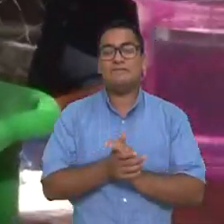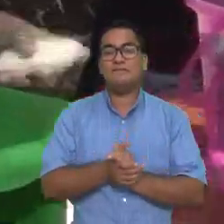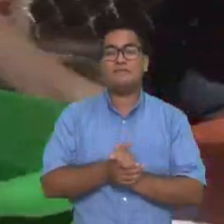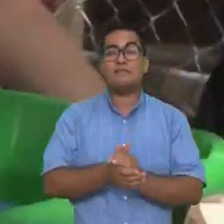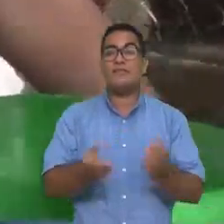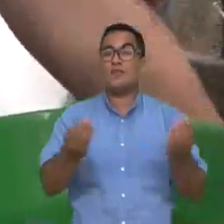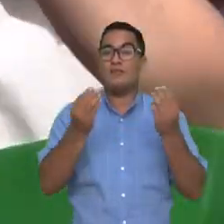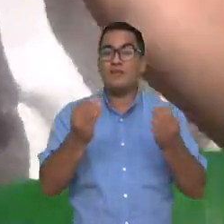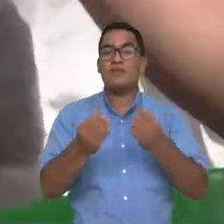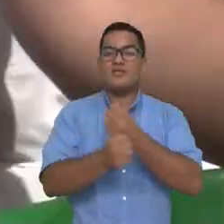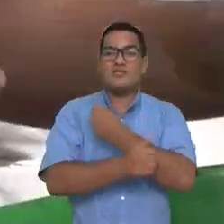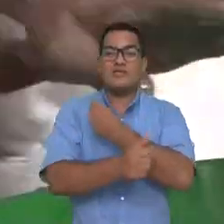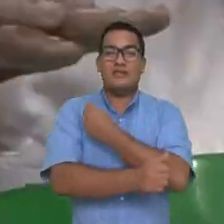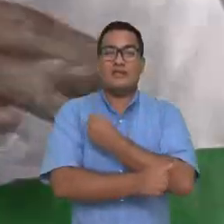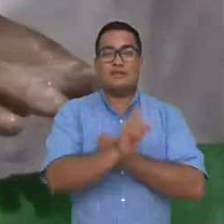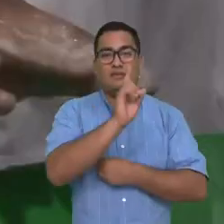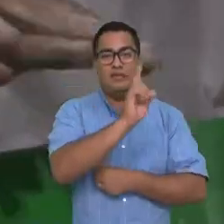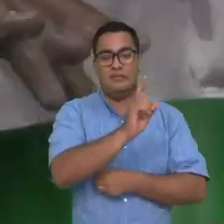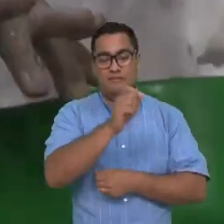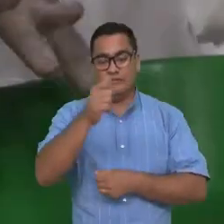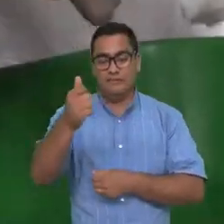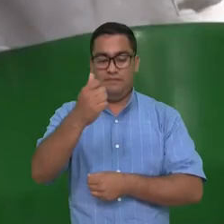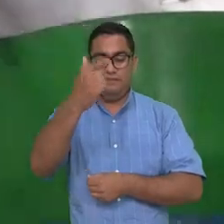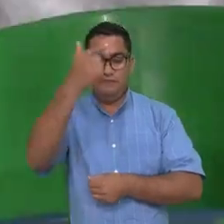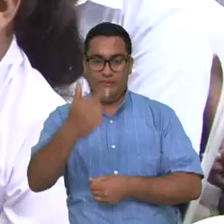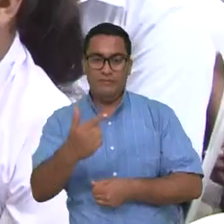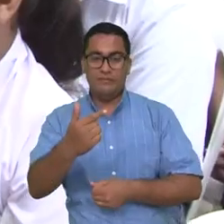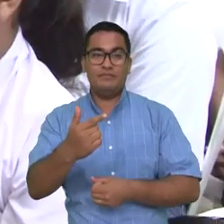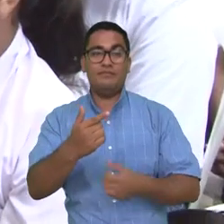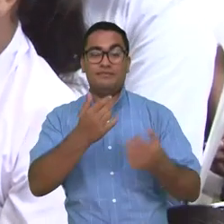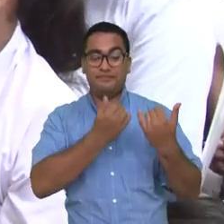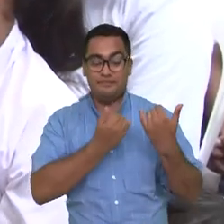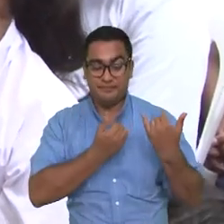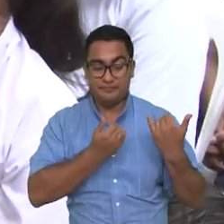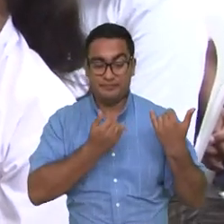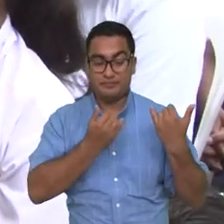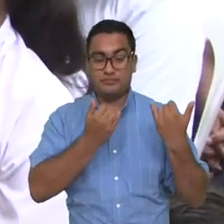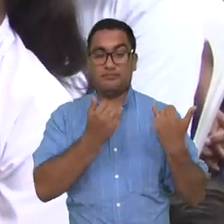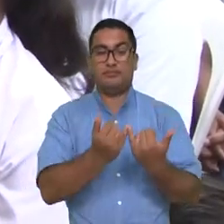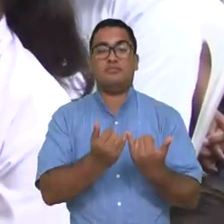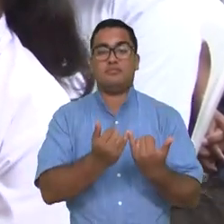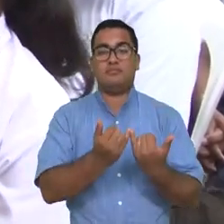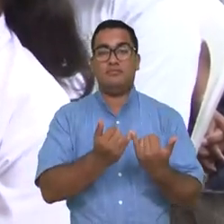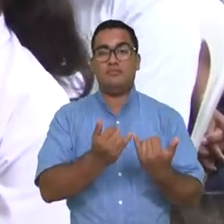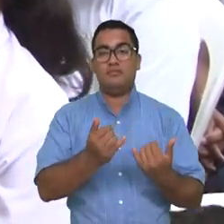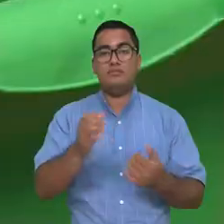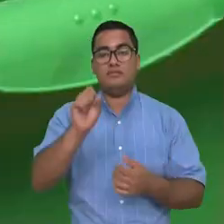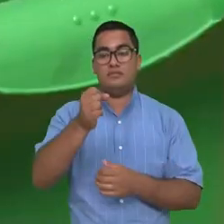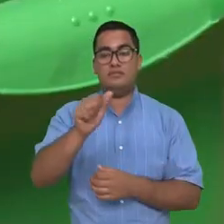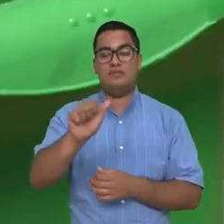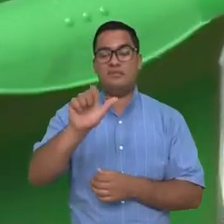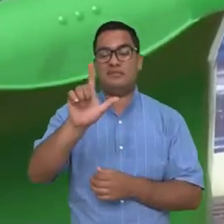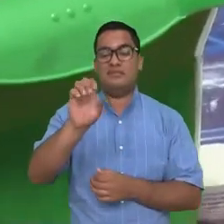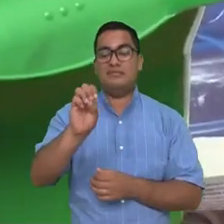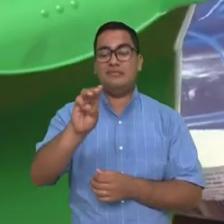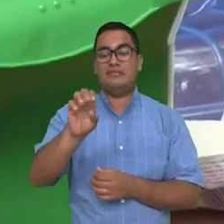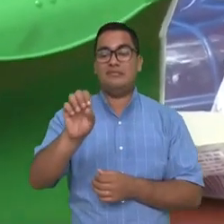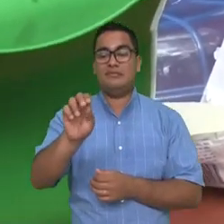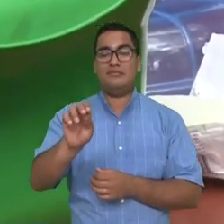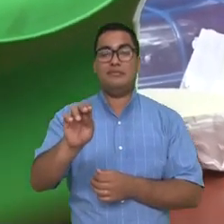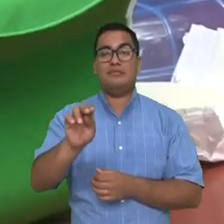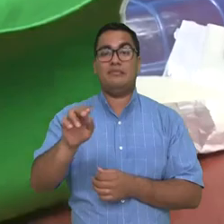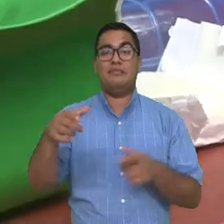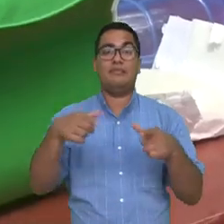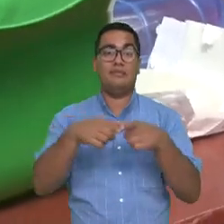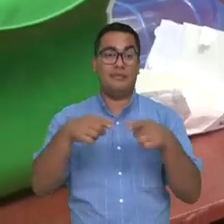de estudiantes de primaria y secundaria del Instituto Salomón Ibarra Mayorga de Managua participaron en la charla sobre lavado de manos, una